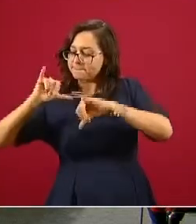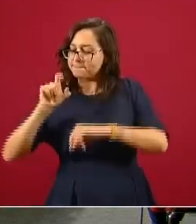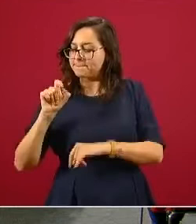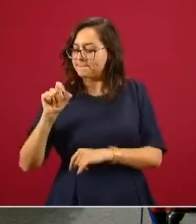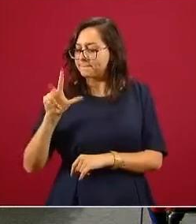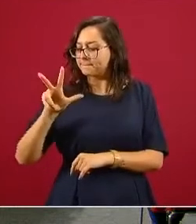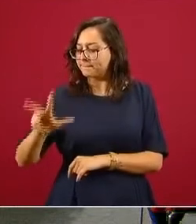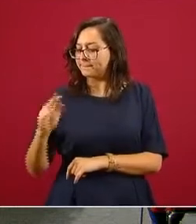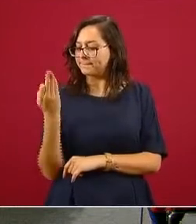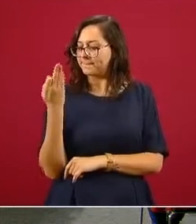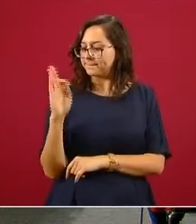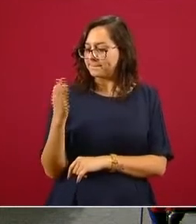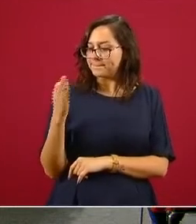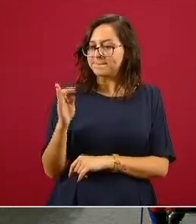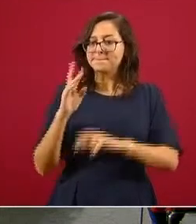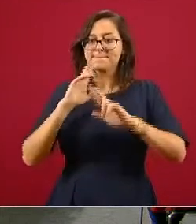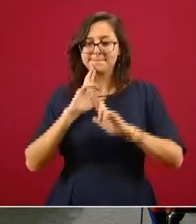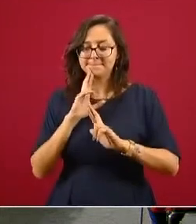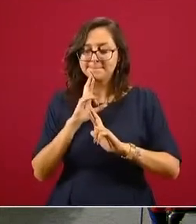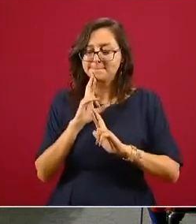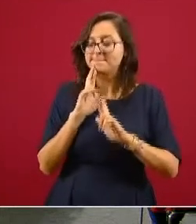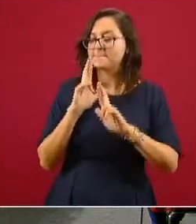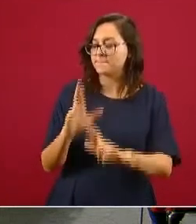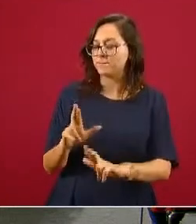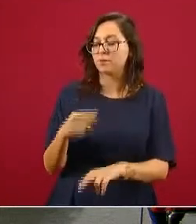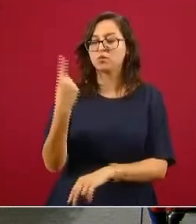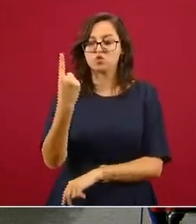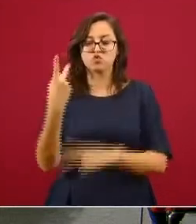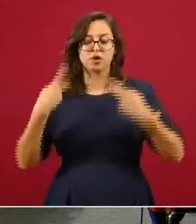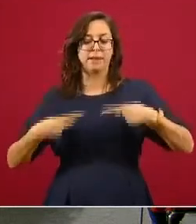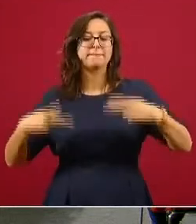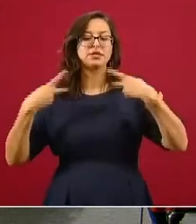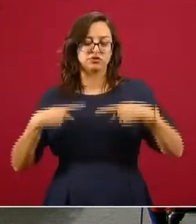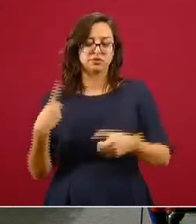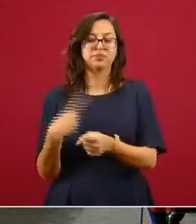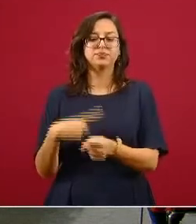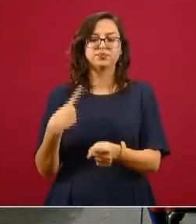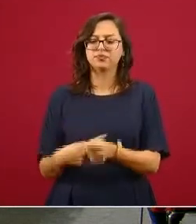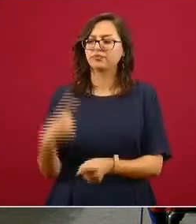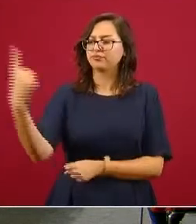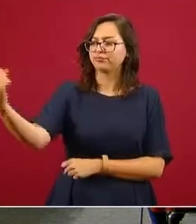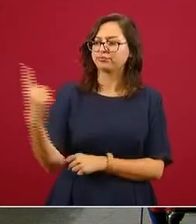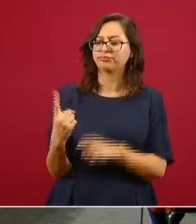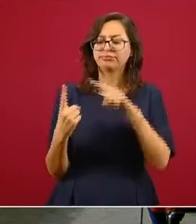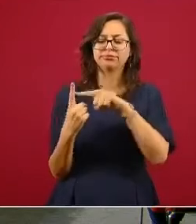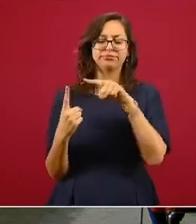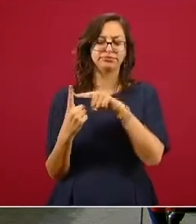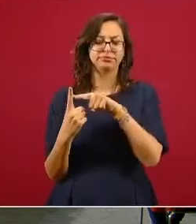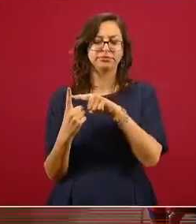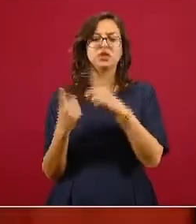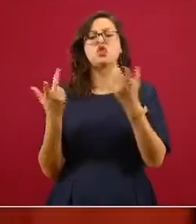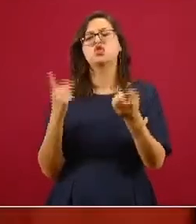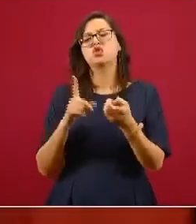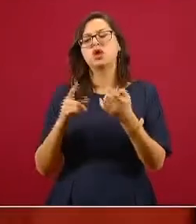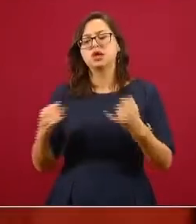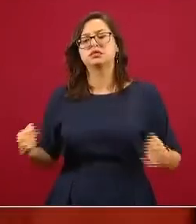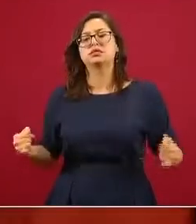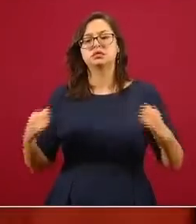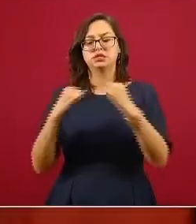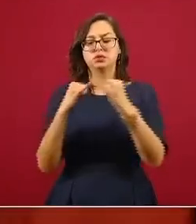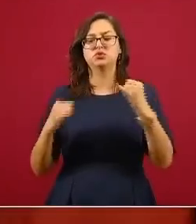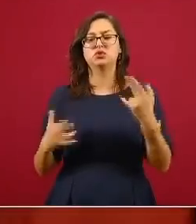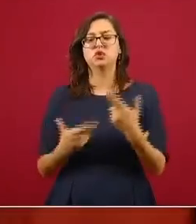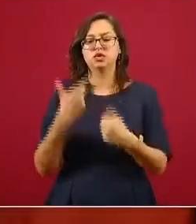28 de febrero, en la madrugada. Este fue el caso de una persona que llegó y se fue atendida en el Instituto Nacional de